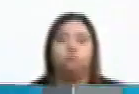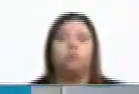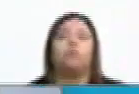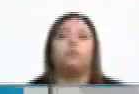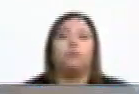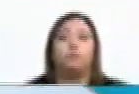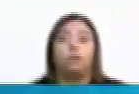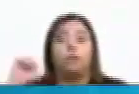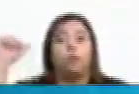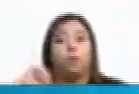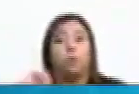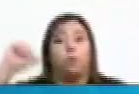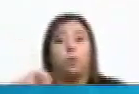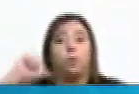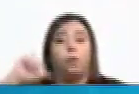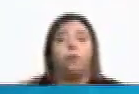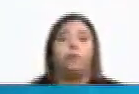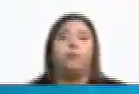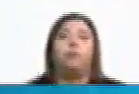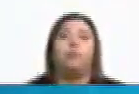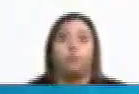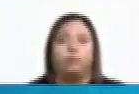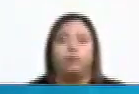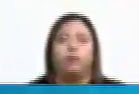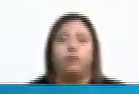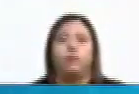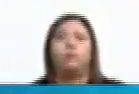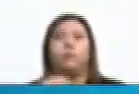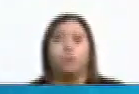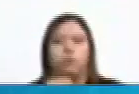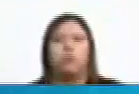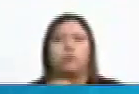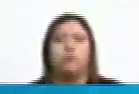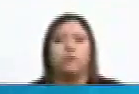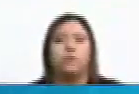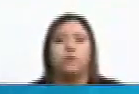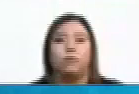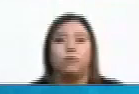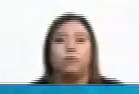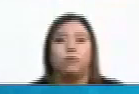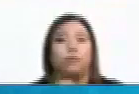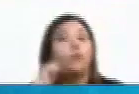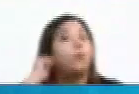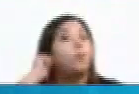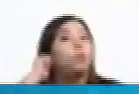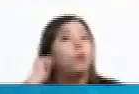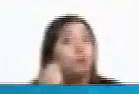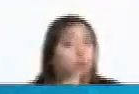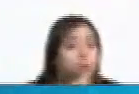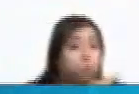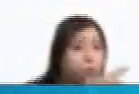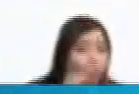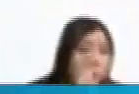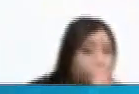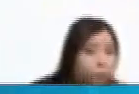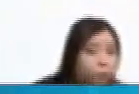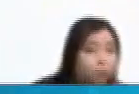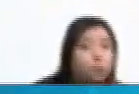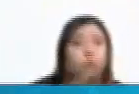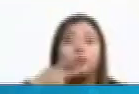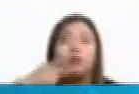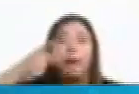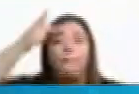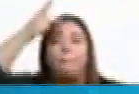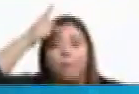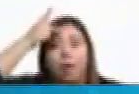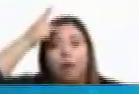Hoy hago un llamado a las mujeres, a padres y madres de